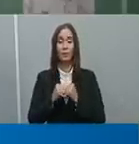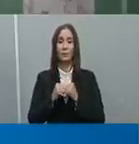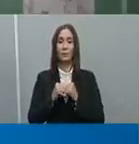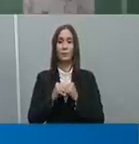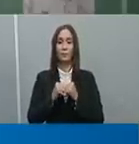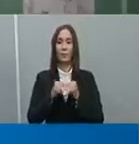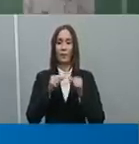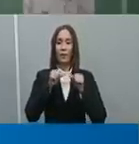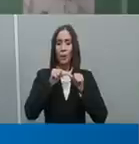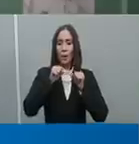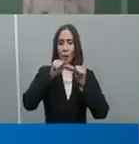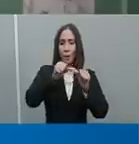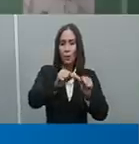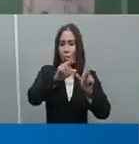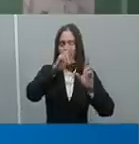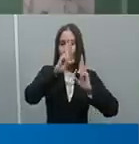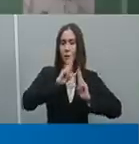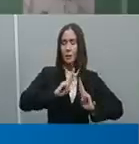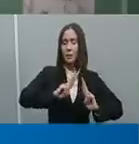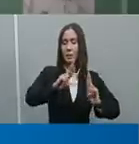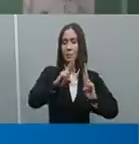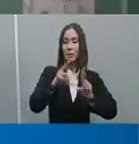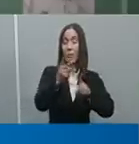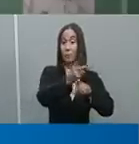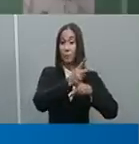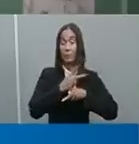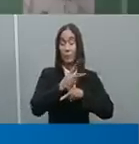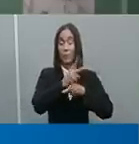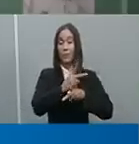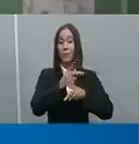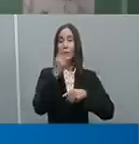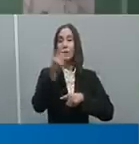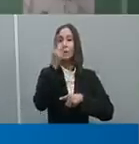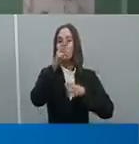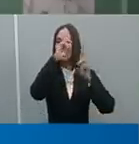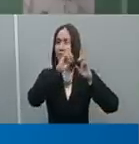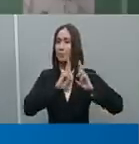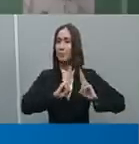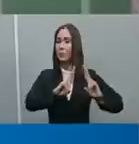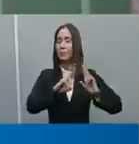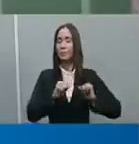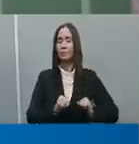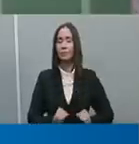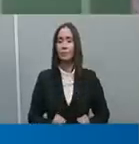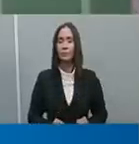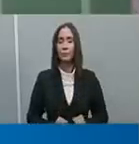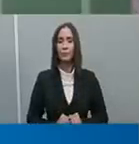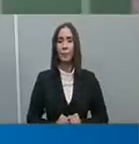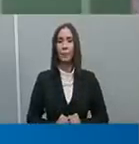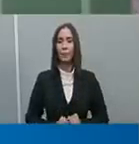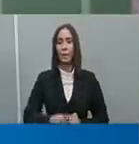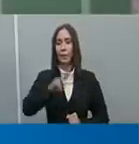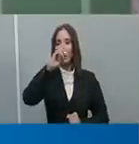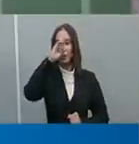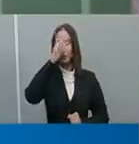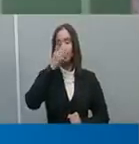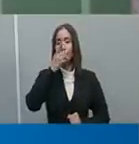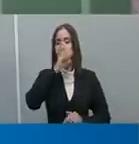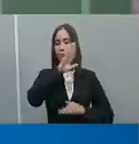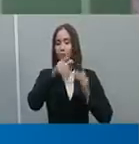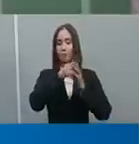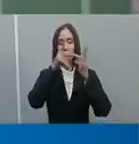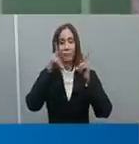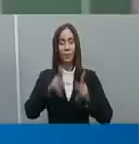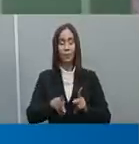del conductor, a manejar siempre con precaución y respetando las señales de tránsito. Pueblo dominicano, sé